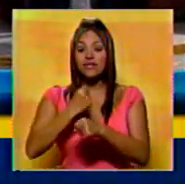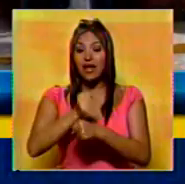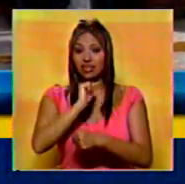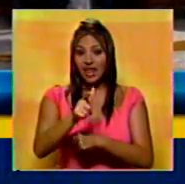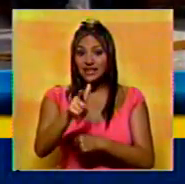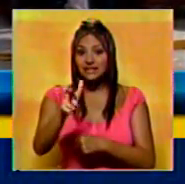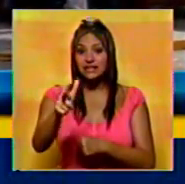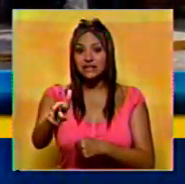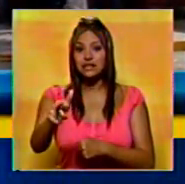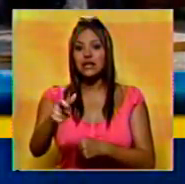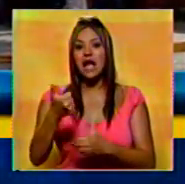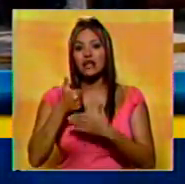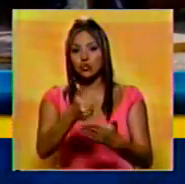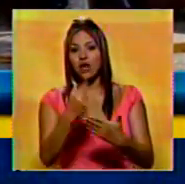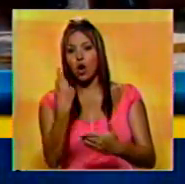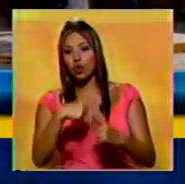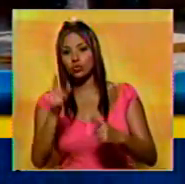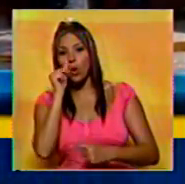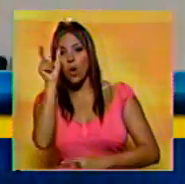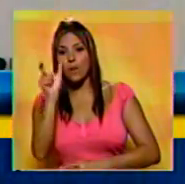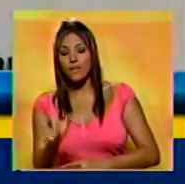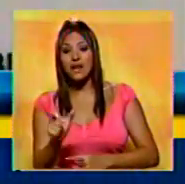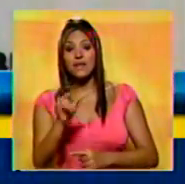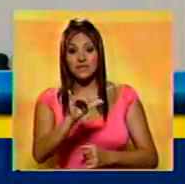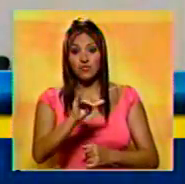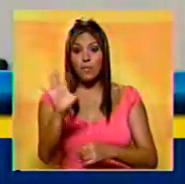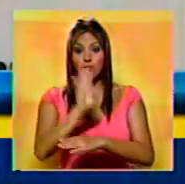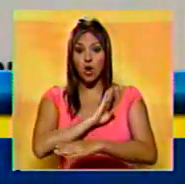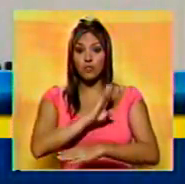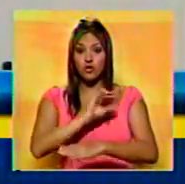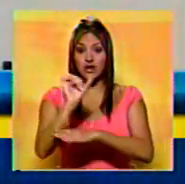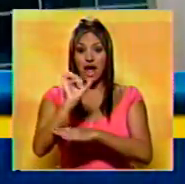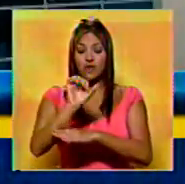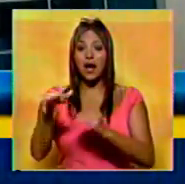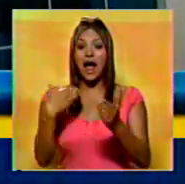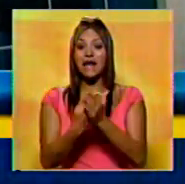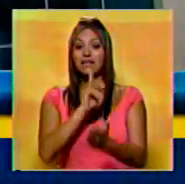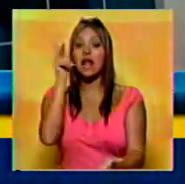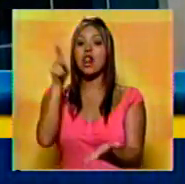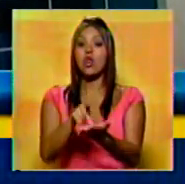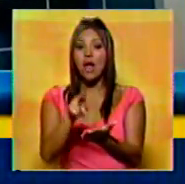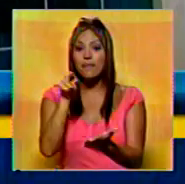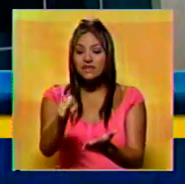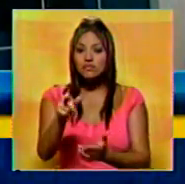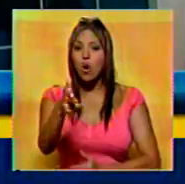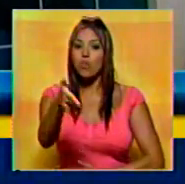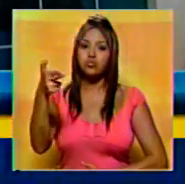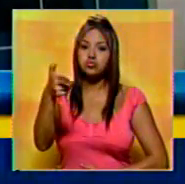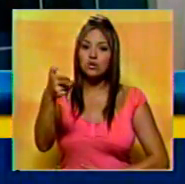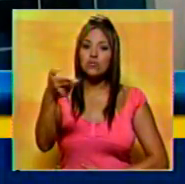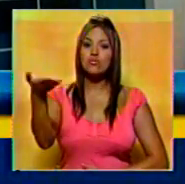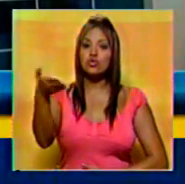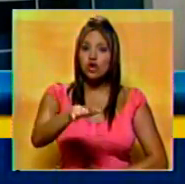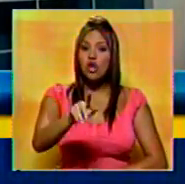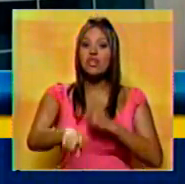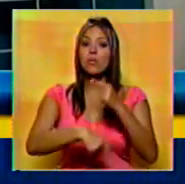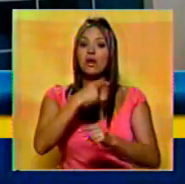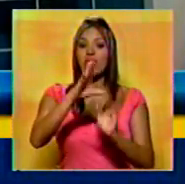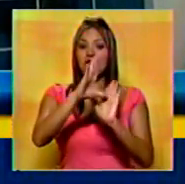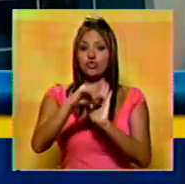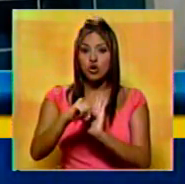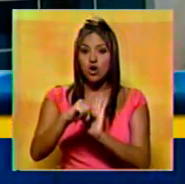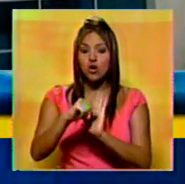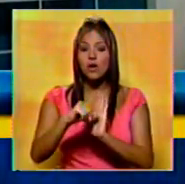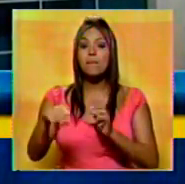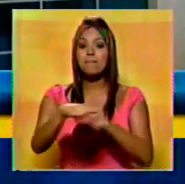José Gómez y Pedro Rodríguez. Lo llevaron en su propio vehículo hasta el lugar donde lo asesinaron después de robarlo.